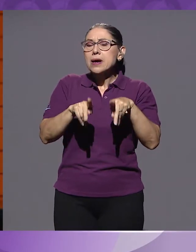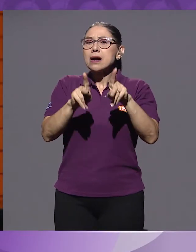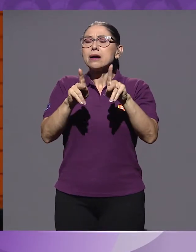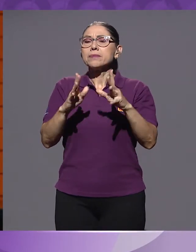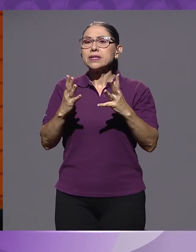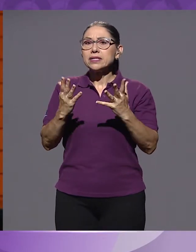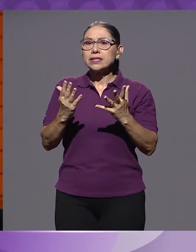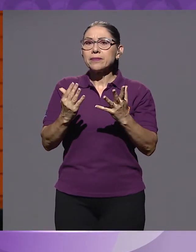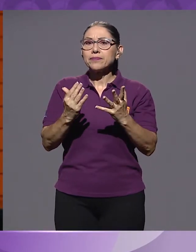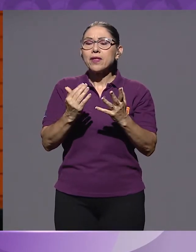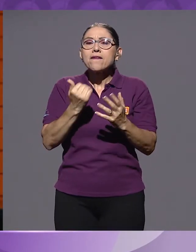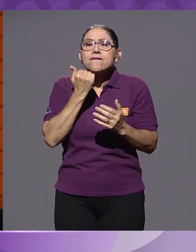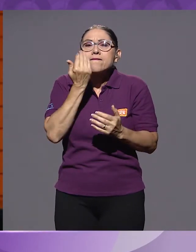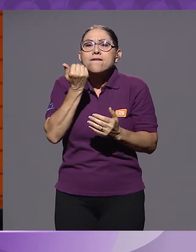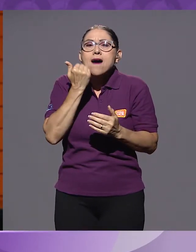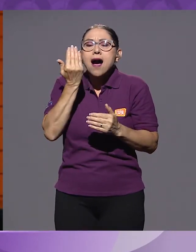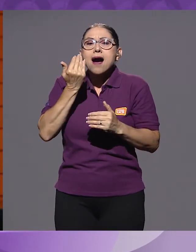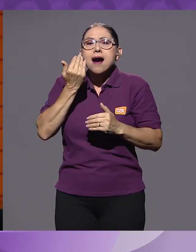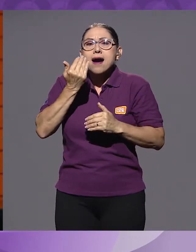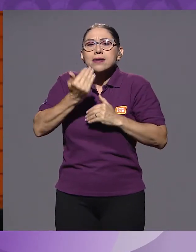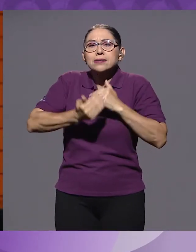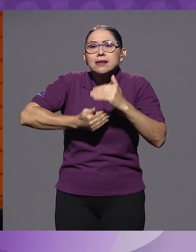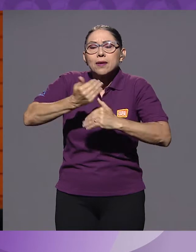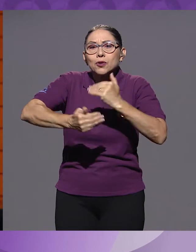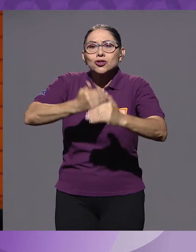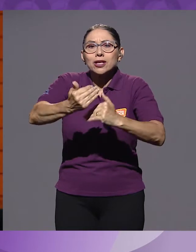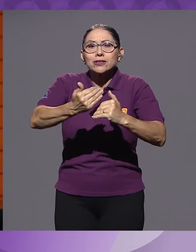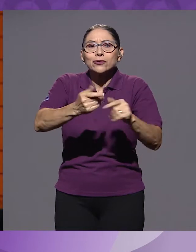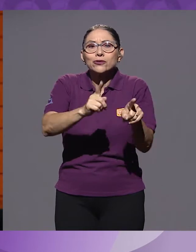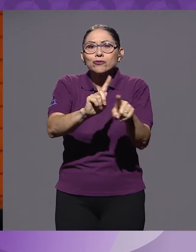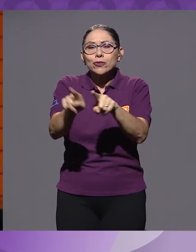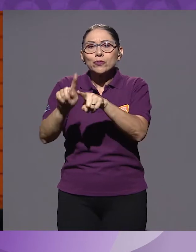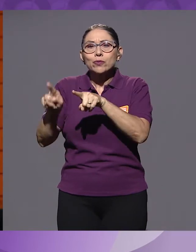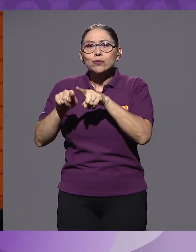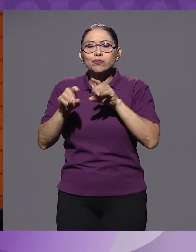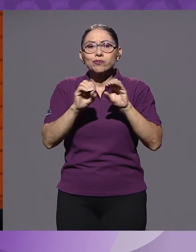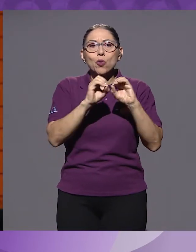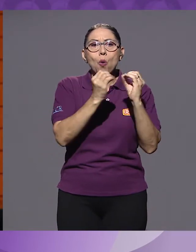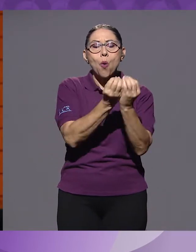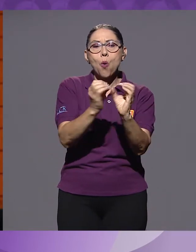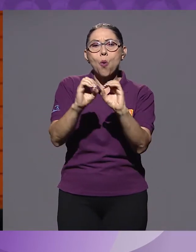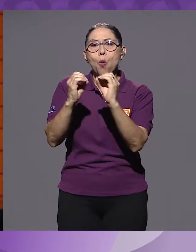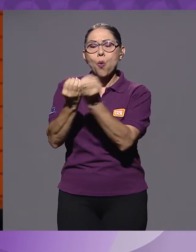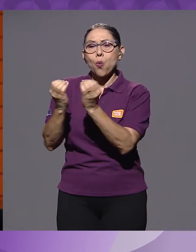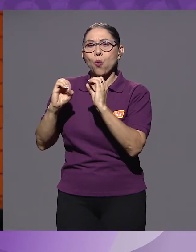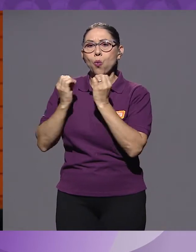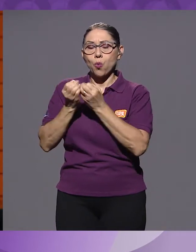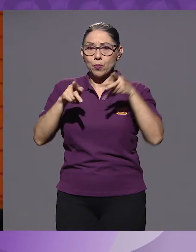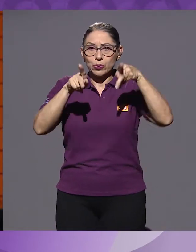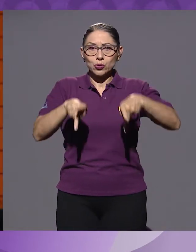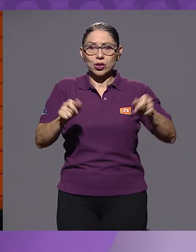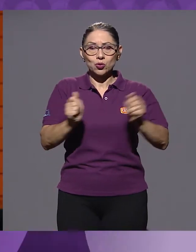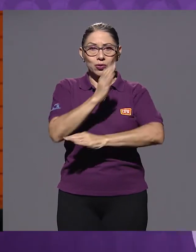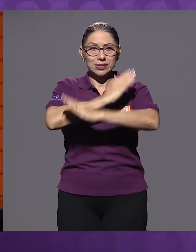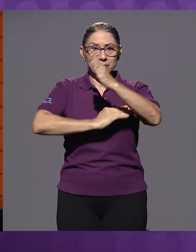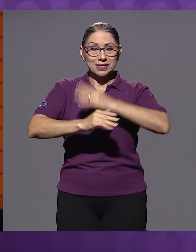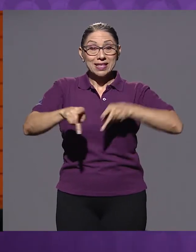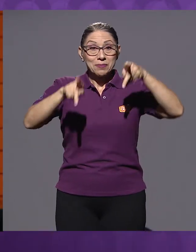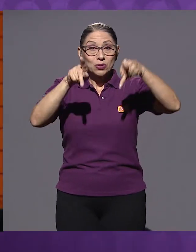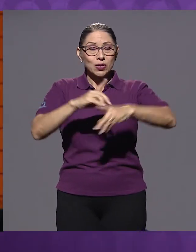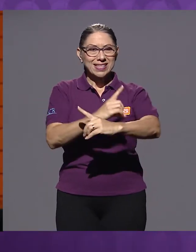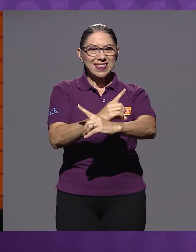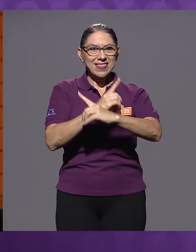facilitar los procesos entre las organizaciones de personas con discapacidad y defensoras de